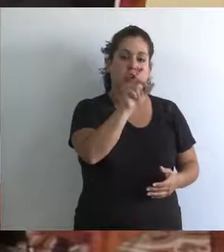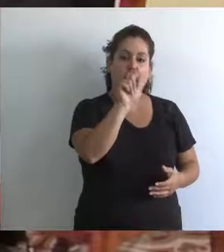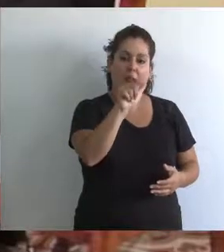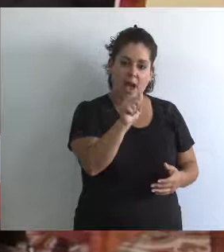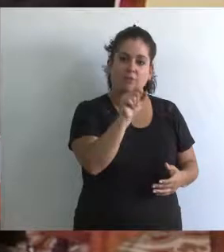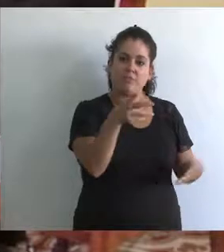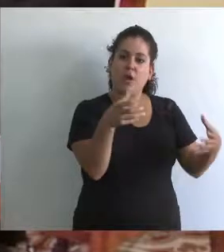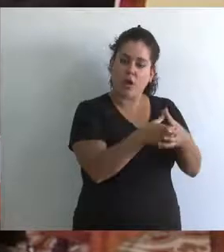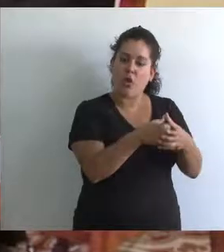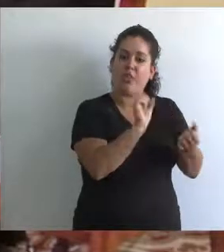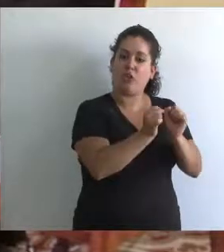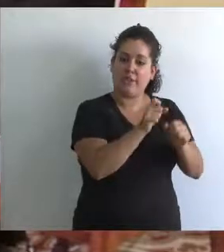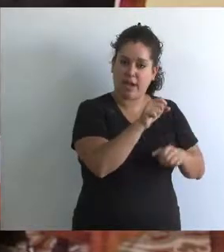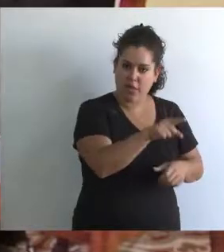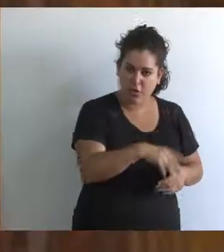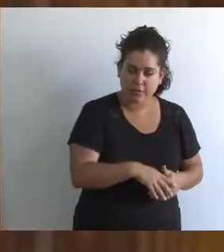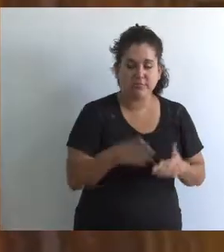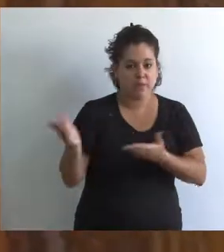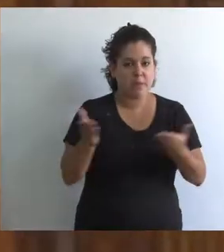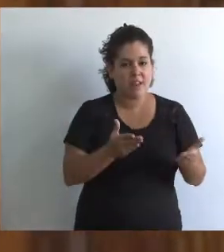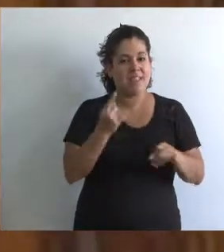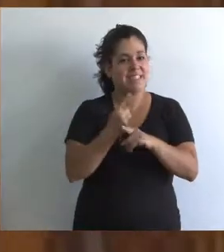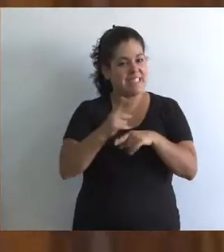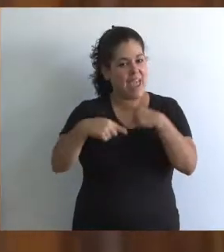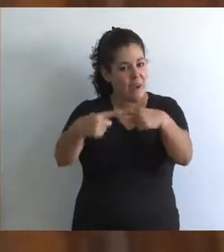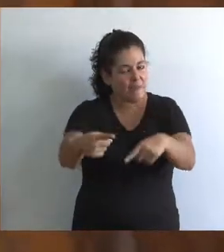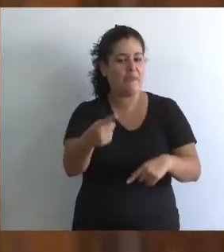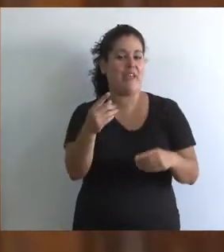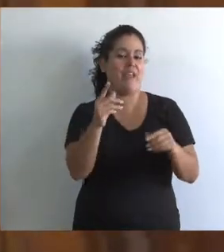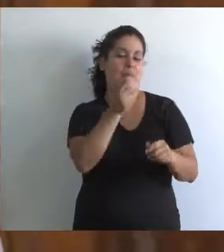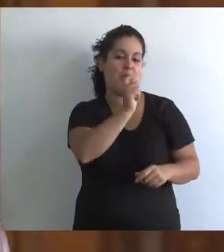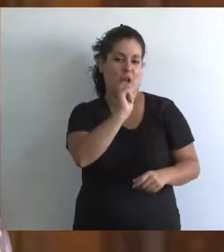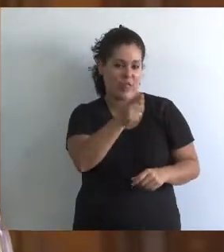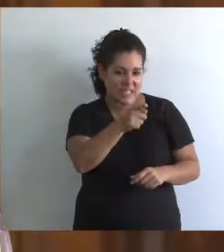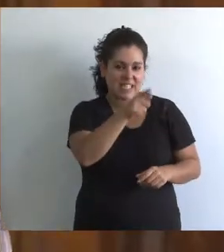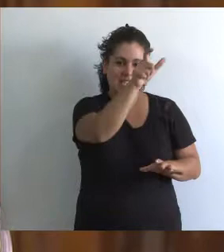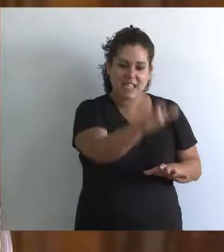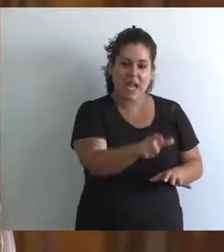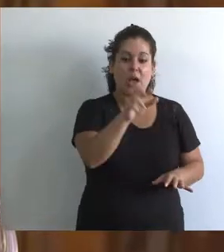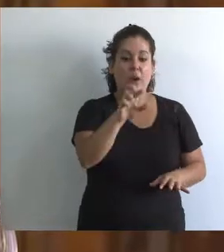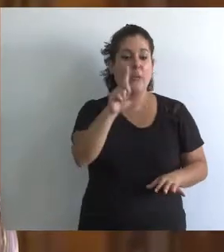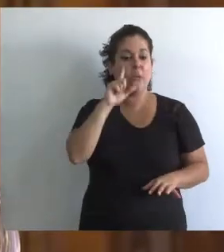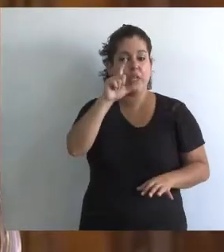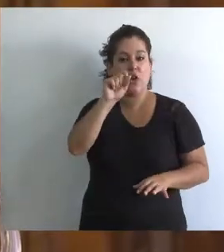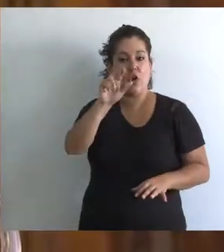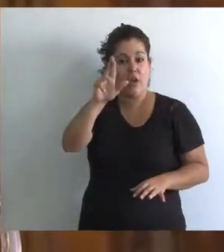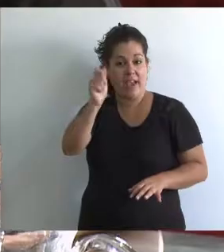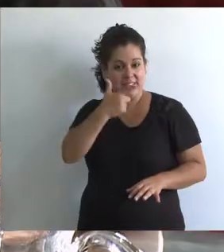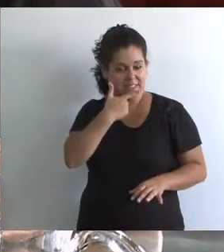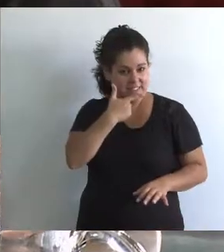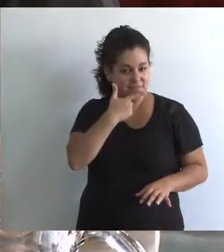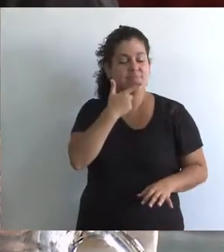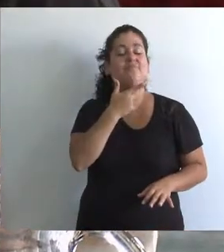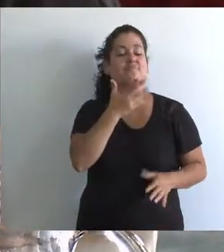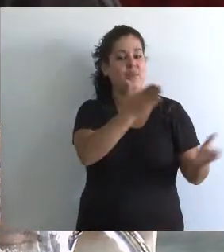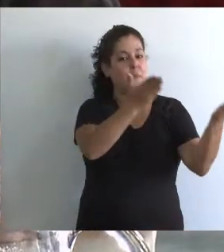los Trabajadores. Muchísimas gracias por venir. Me acompañan, como siempre, dos colegas. Le damos la bienvenida a Margarita Pécora, de Revista Comunas.